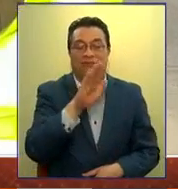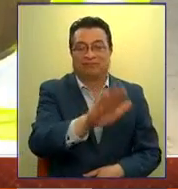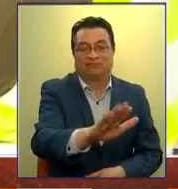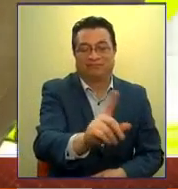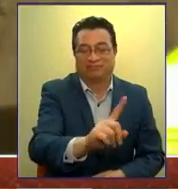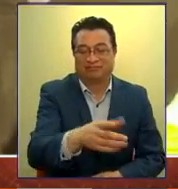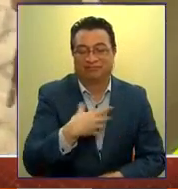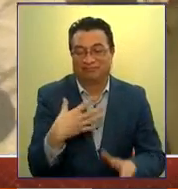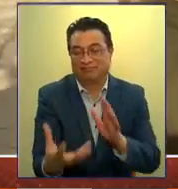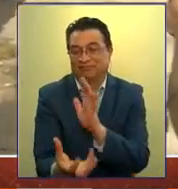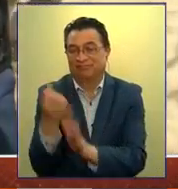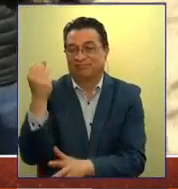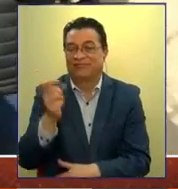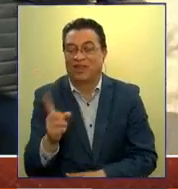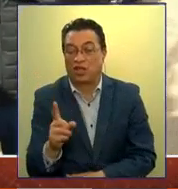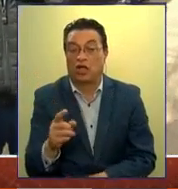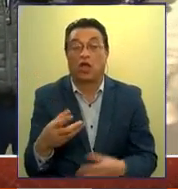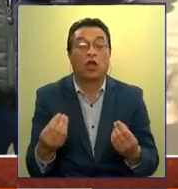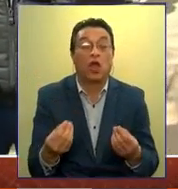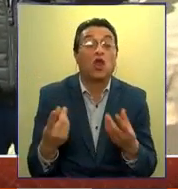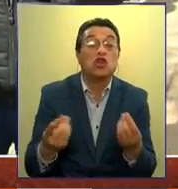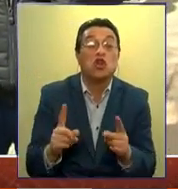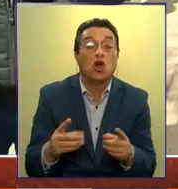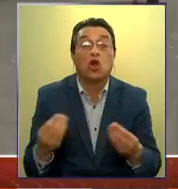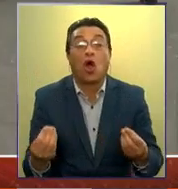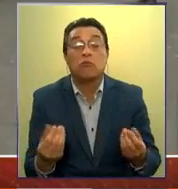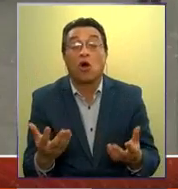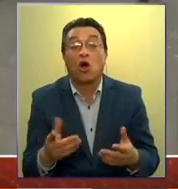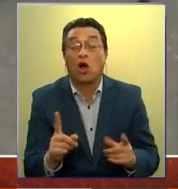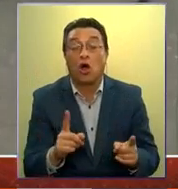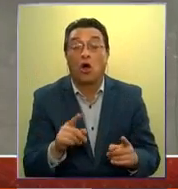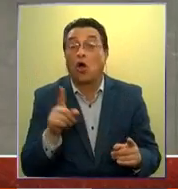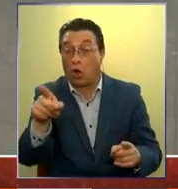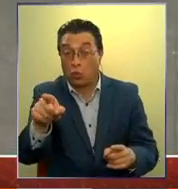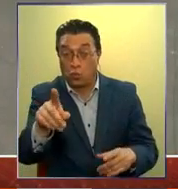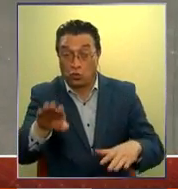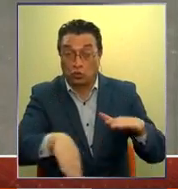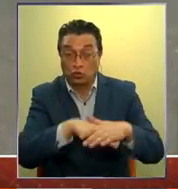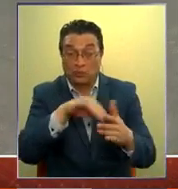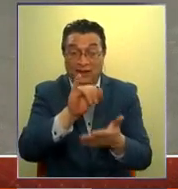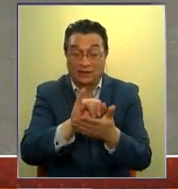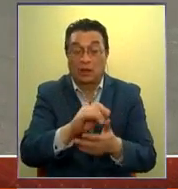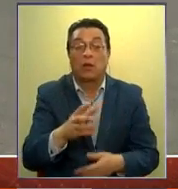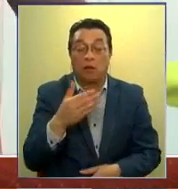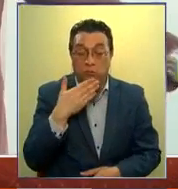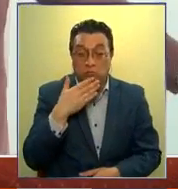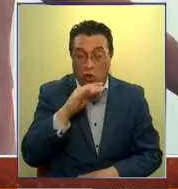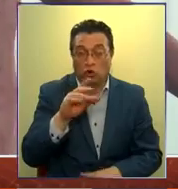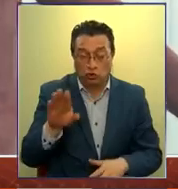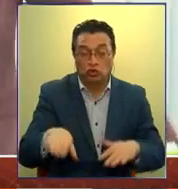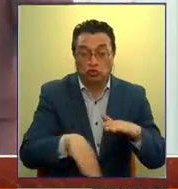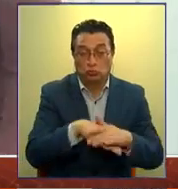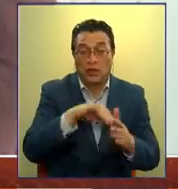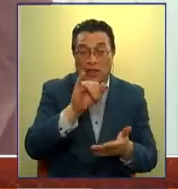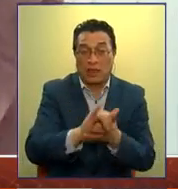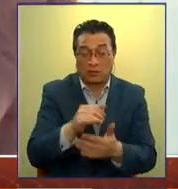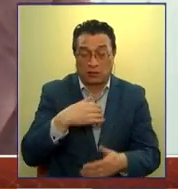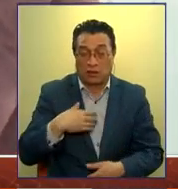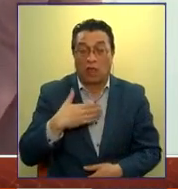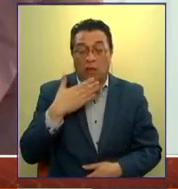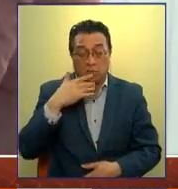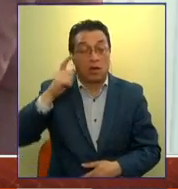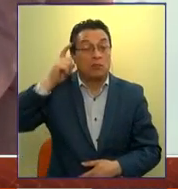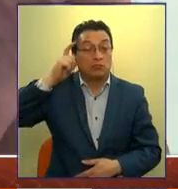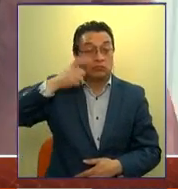opción, ¿a quién? ¿A ustedes? También puede hacerlo siempre por el sitio web de la superintendencia y por nuestro call center. Estamos